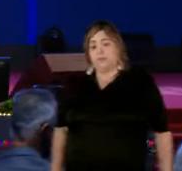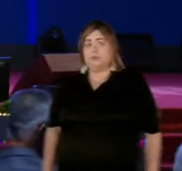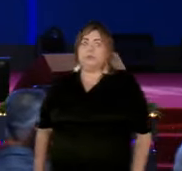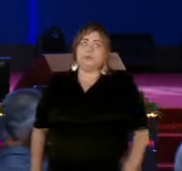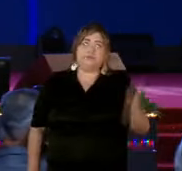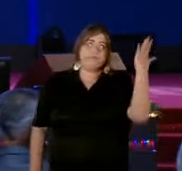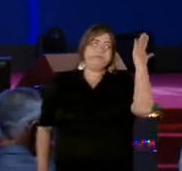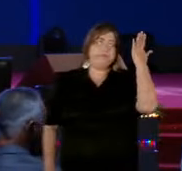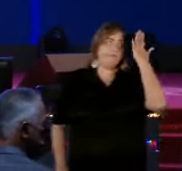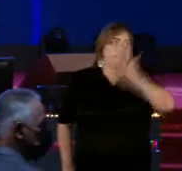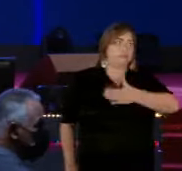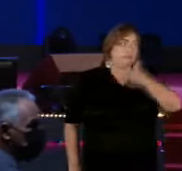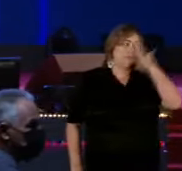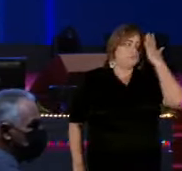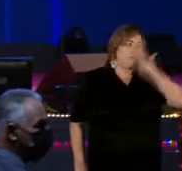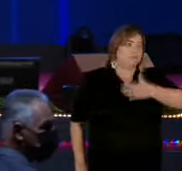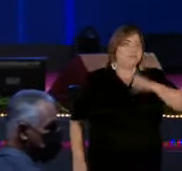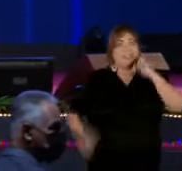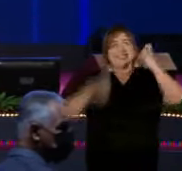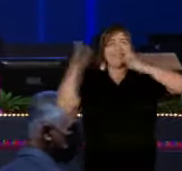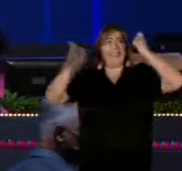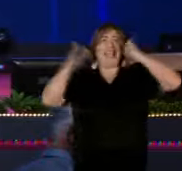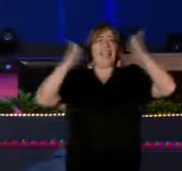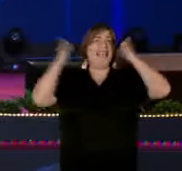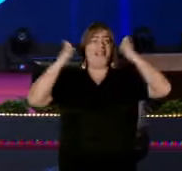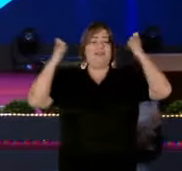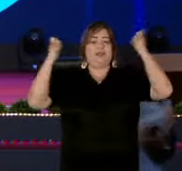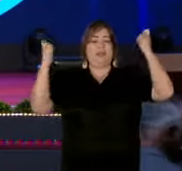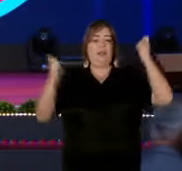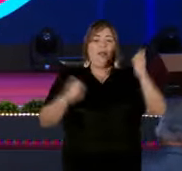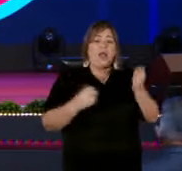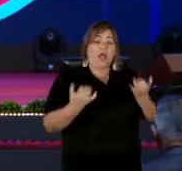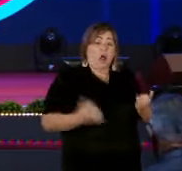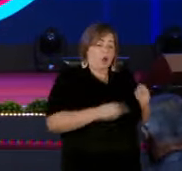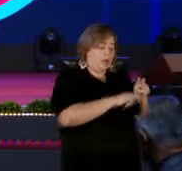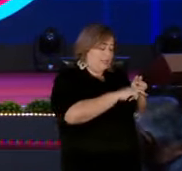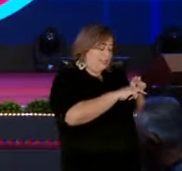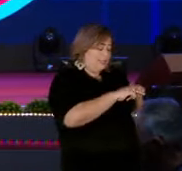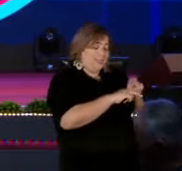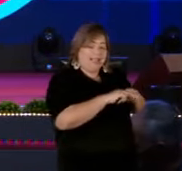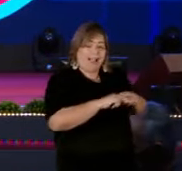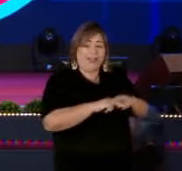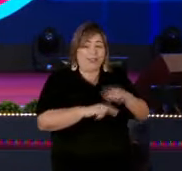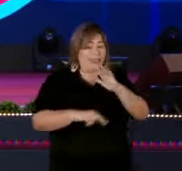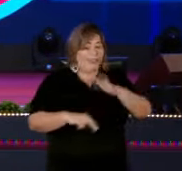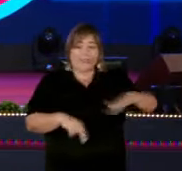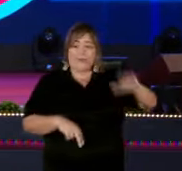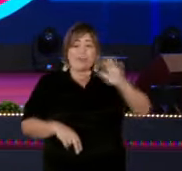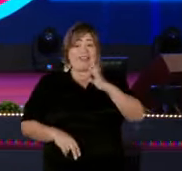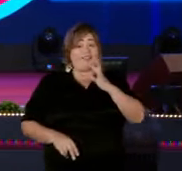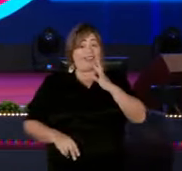Wow. Celébralo. Siéntese, que me falta.